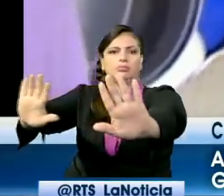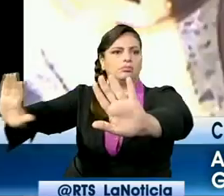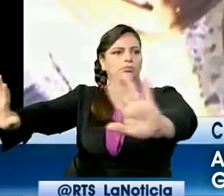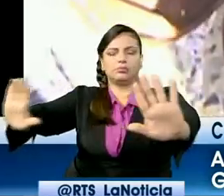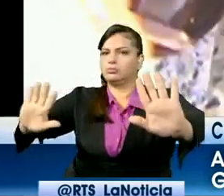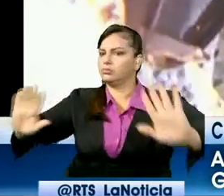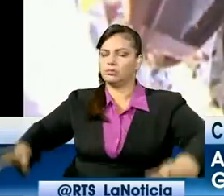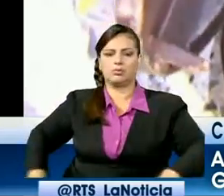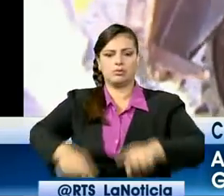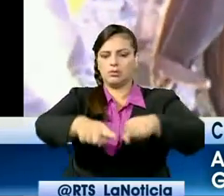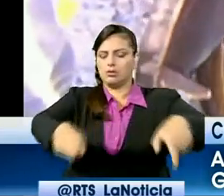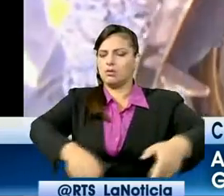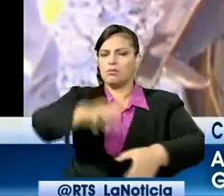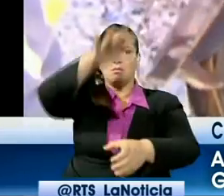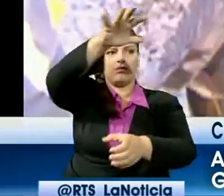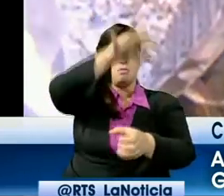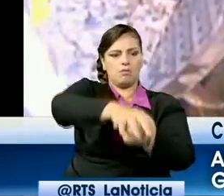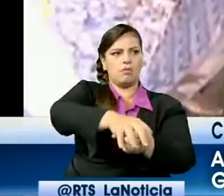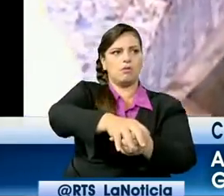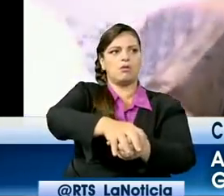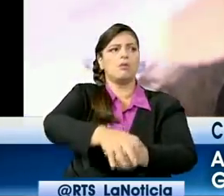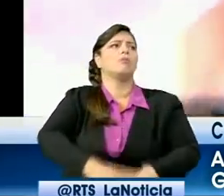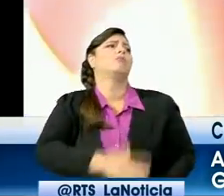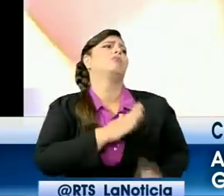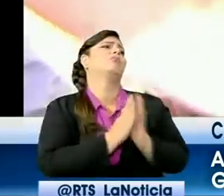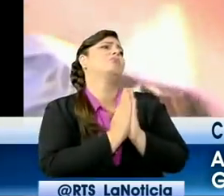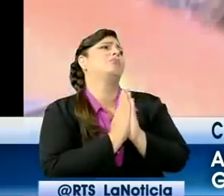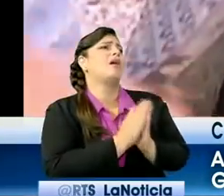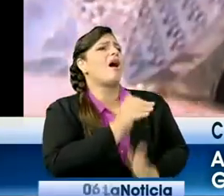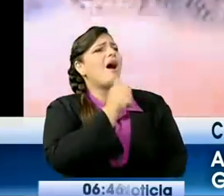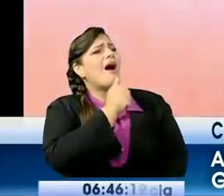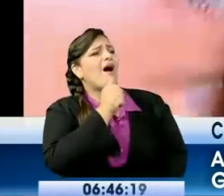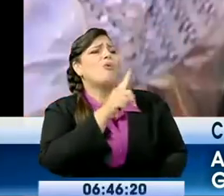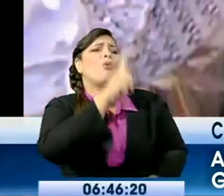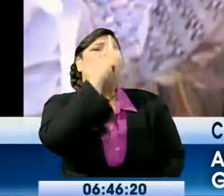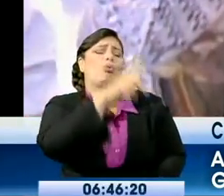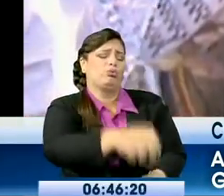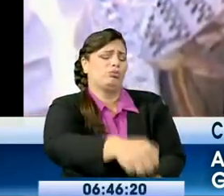familias. El último balde. Un baldecito más.